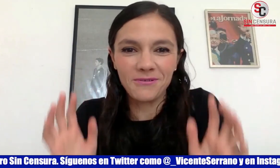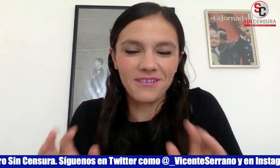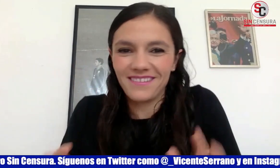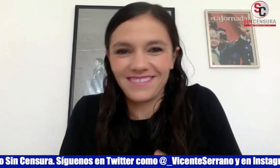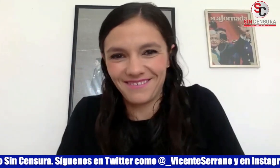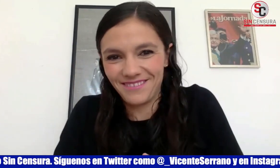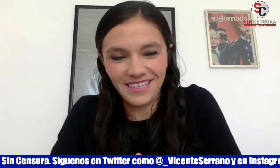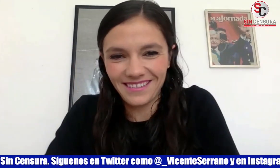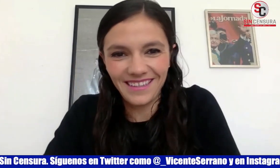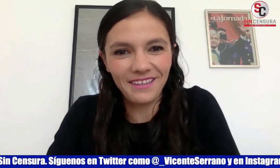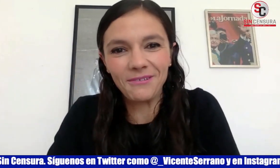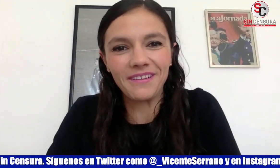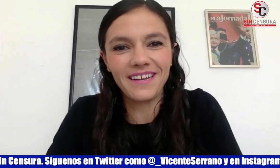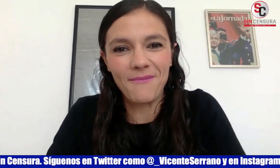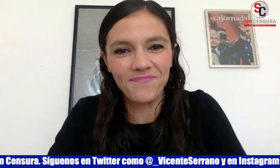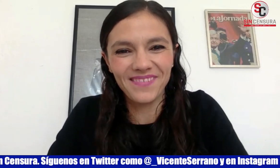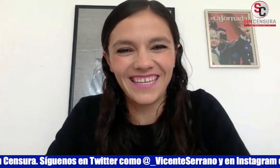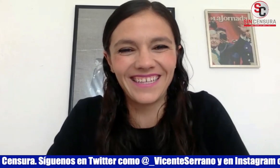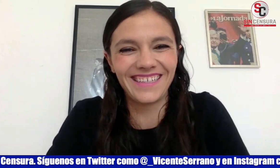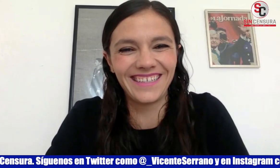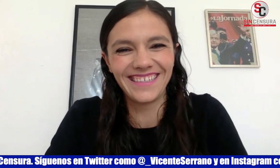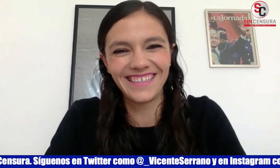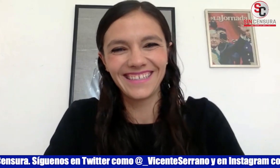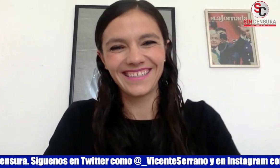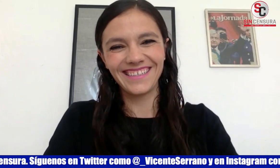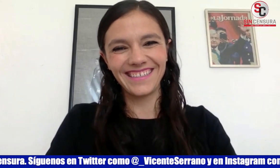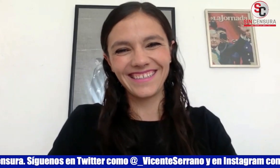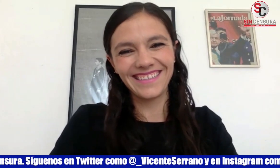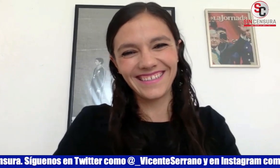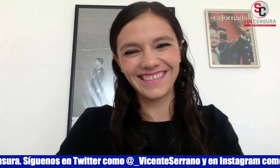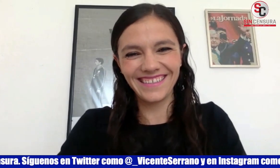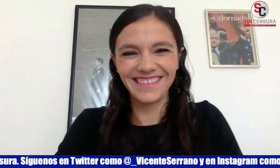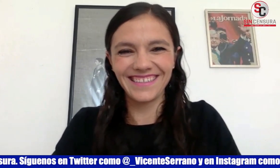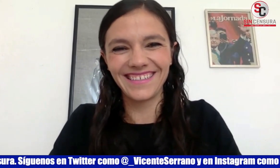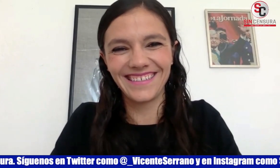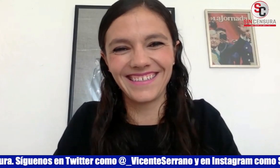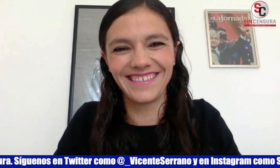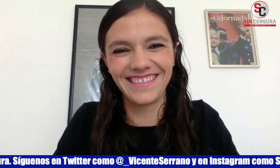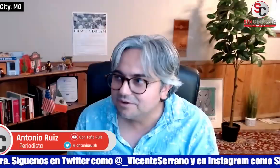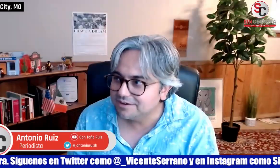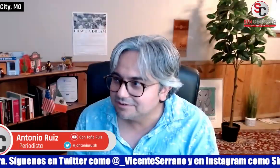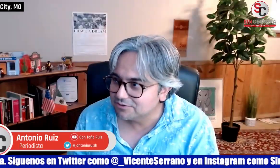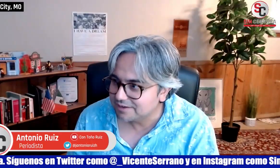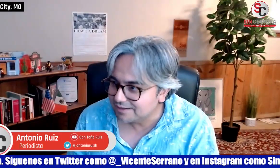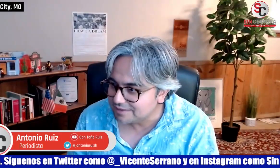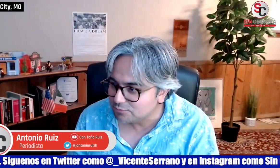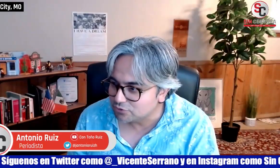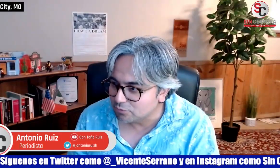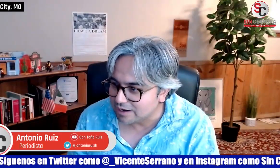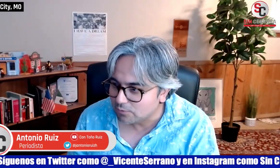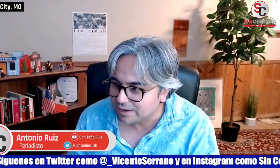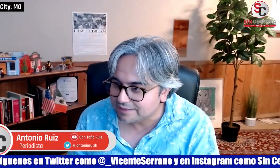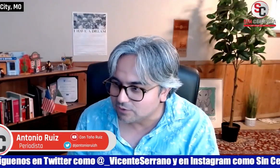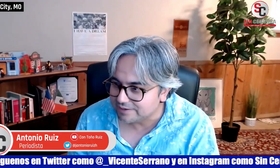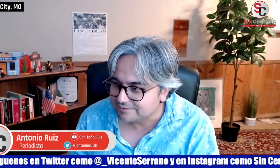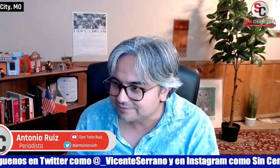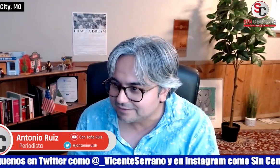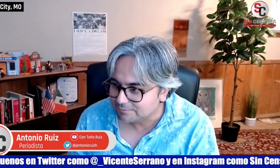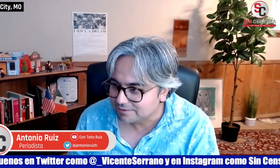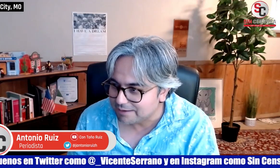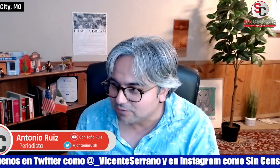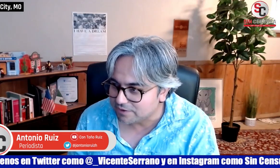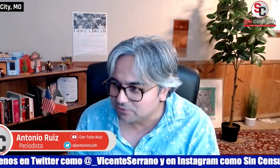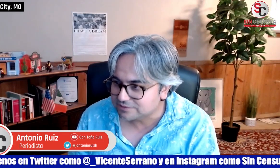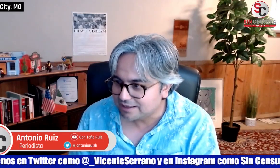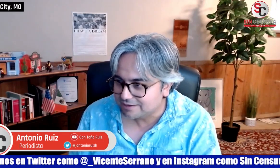suman los oídos de escuchar tanta tontería. Sí, no, mero histrionismo, nos derretimos como la bruja del oeste